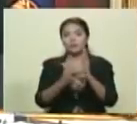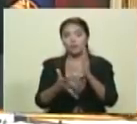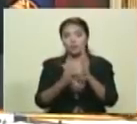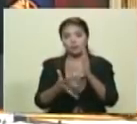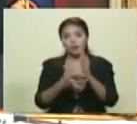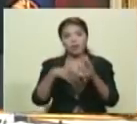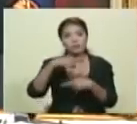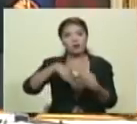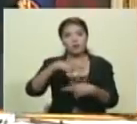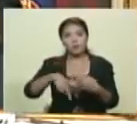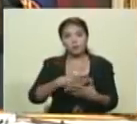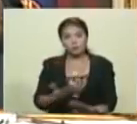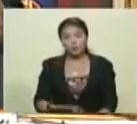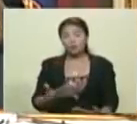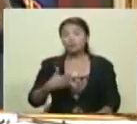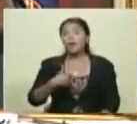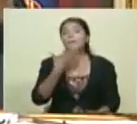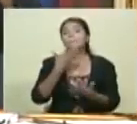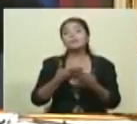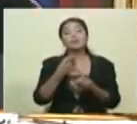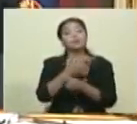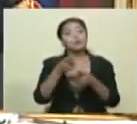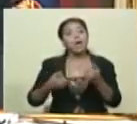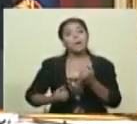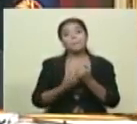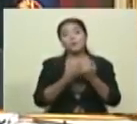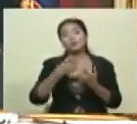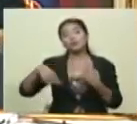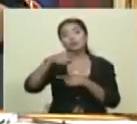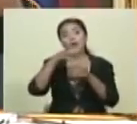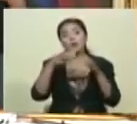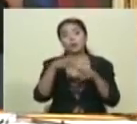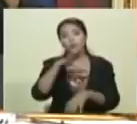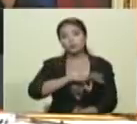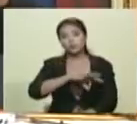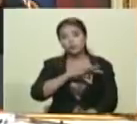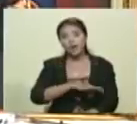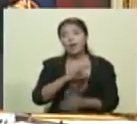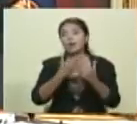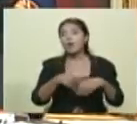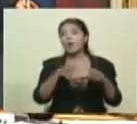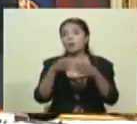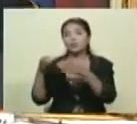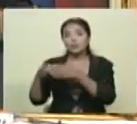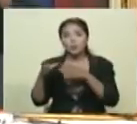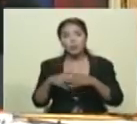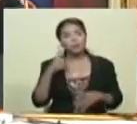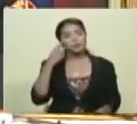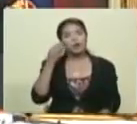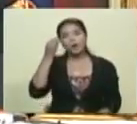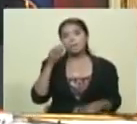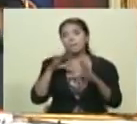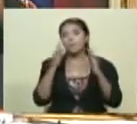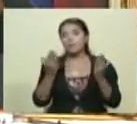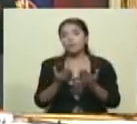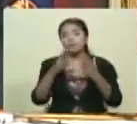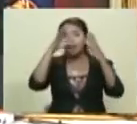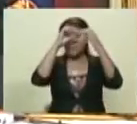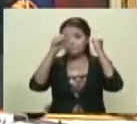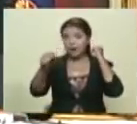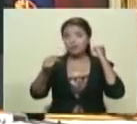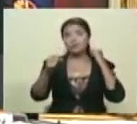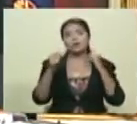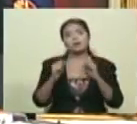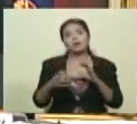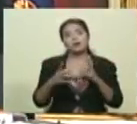de la revolución. Yo le pido apoyo a los movimientos sociales, a los movimientos de opinión en el mundo, a las embajadas,